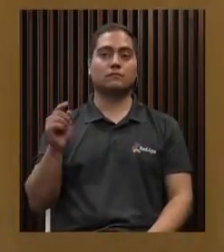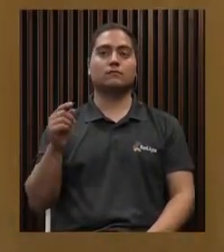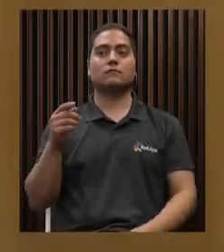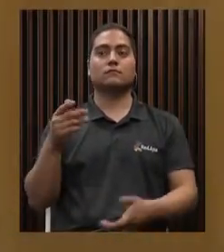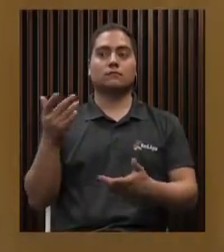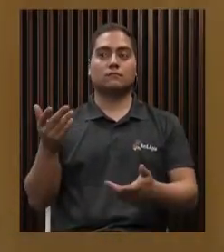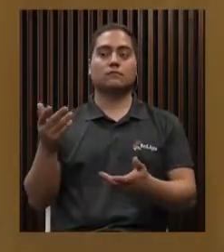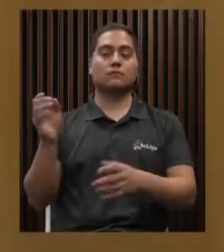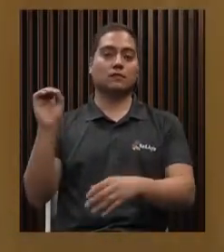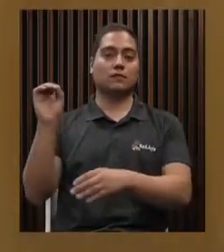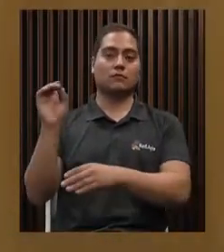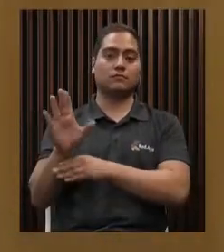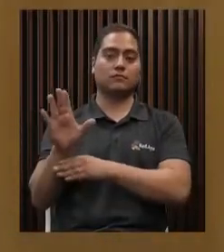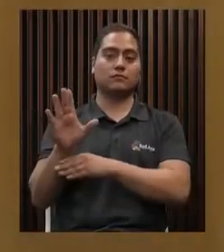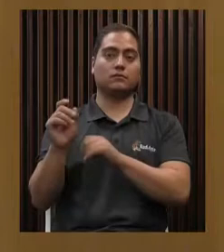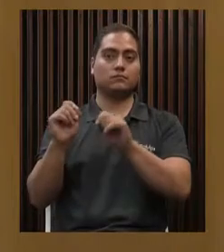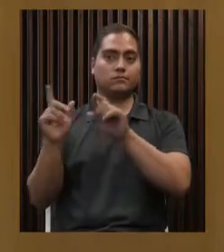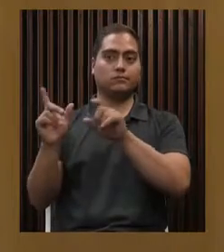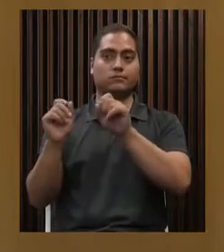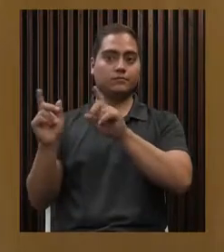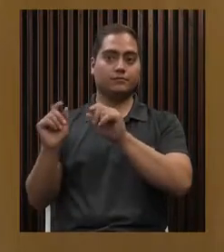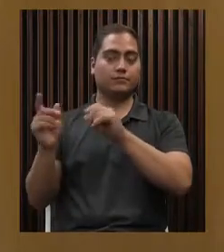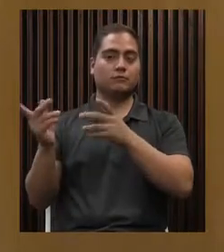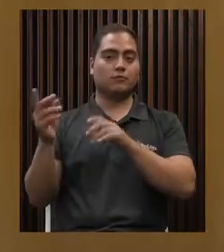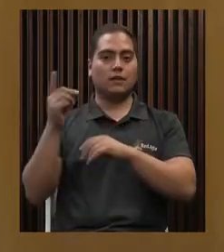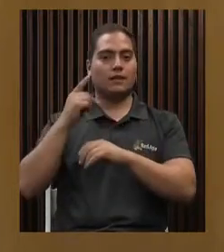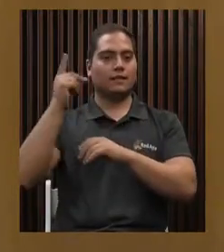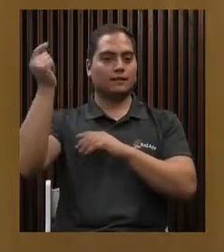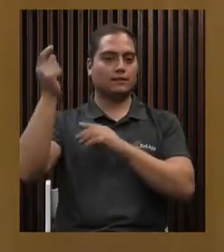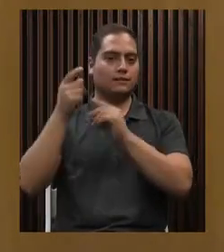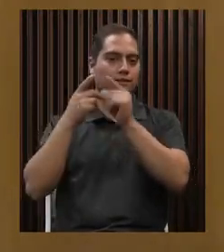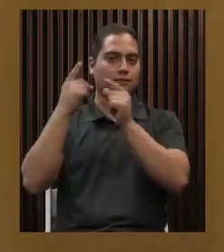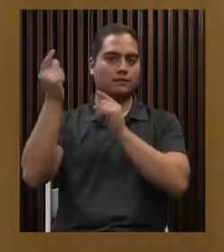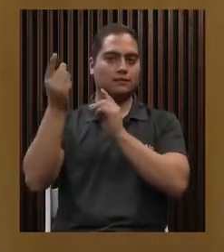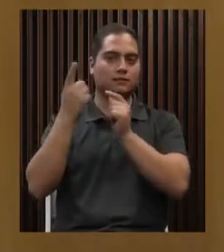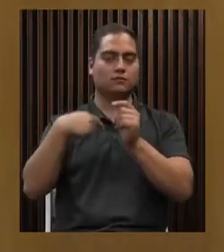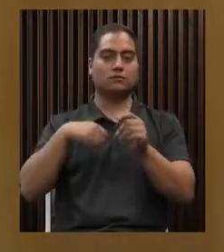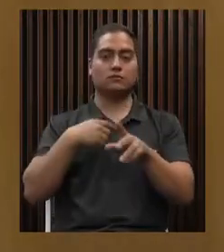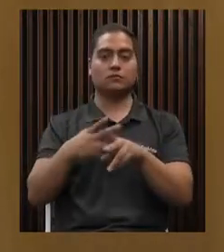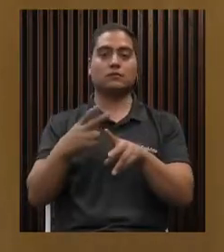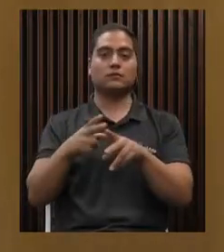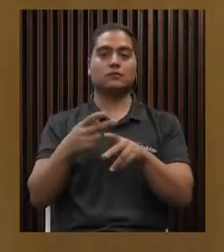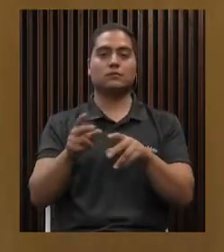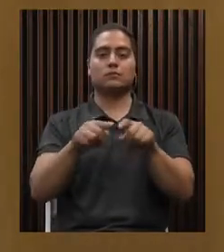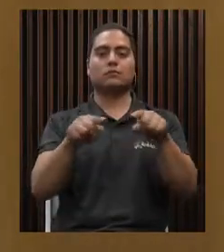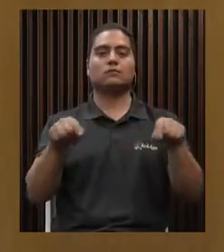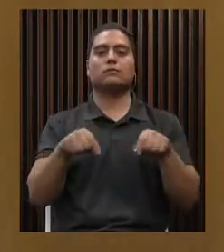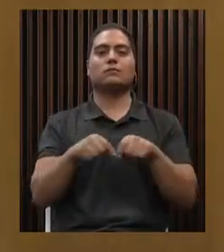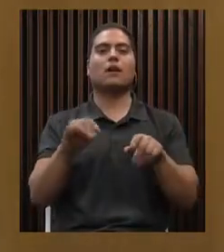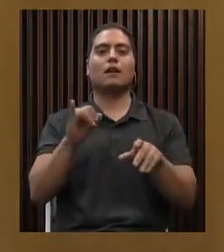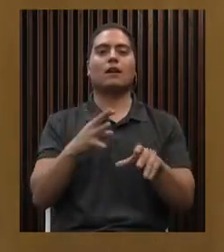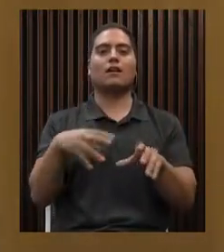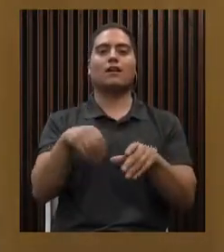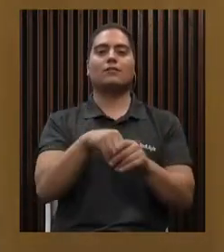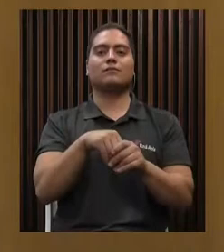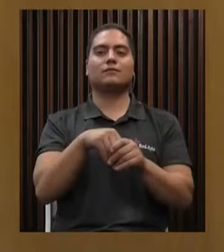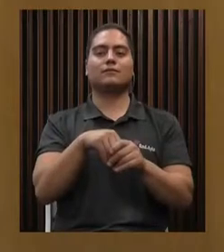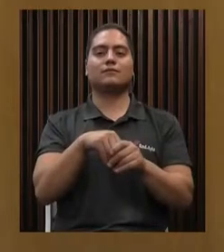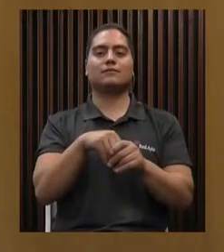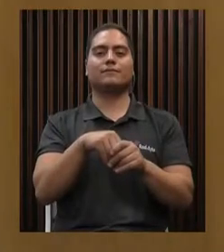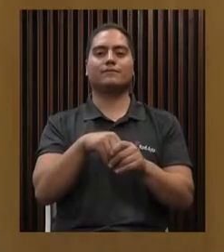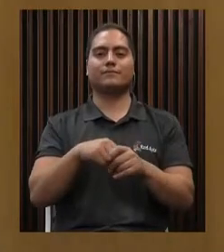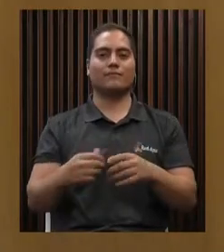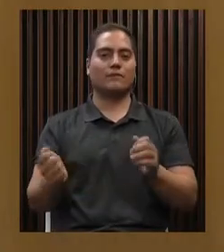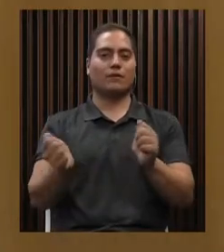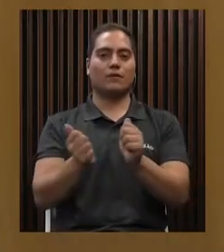que se mostró en la presentación, fue la idea de que si generamos un espacio muy inclusivo con este tipo de grupos,